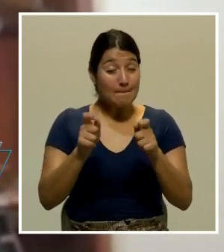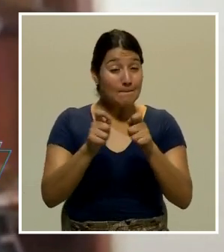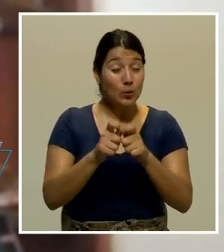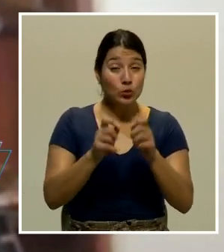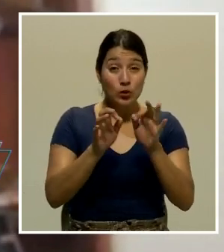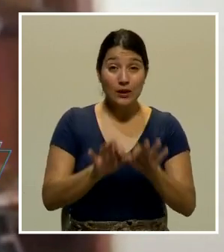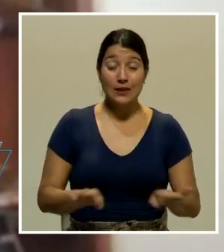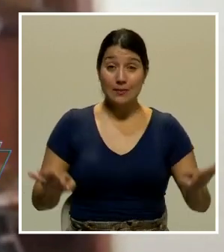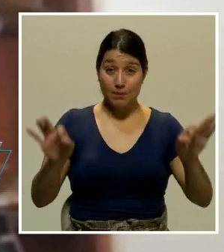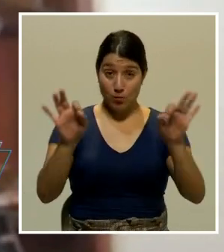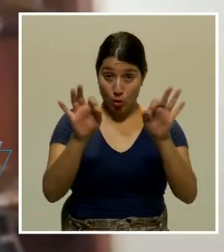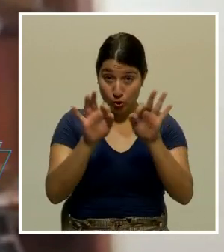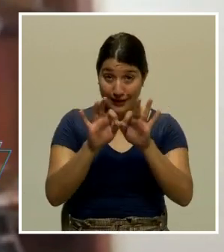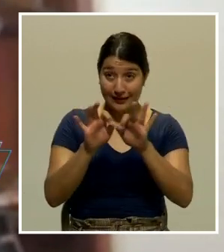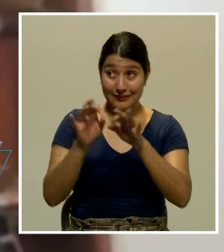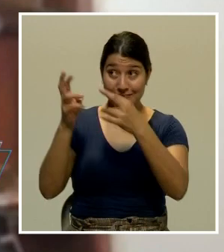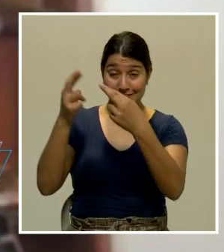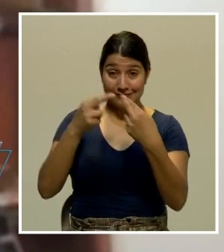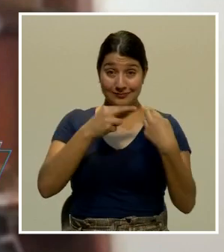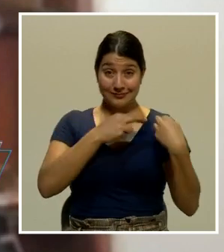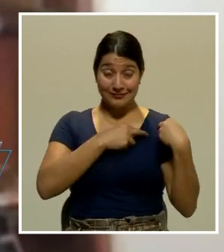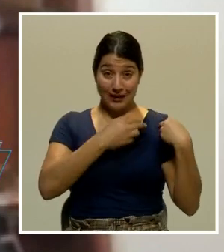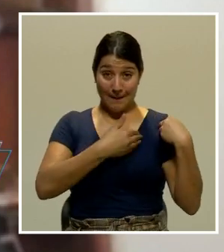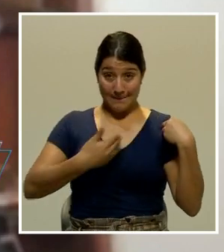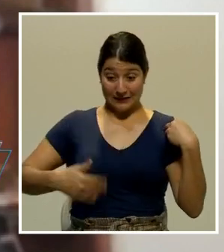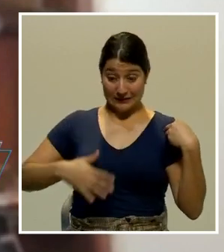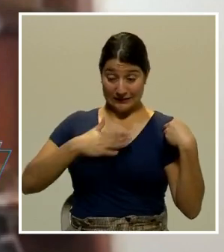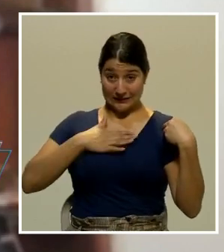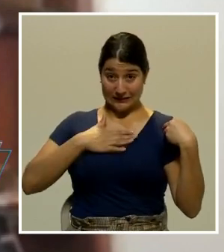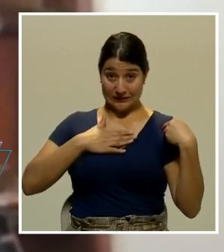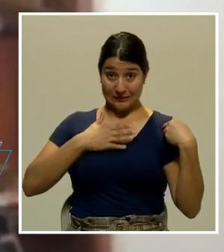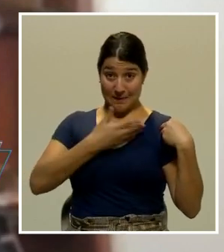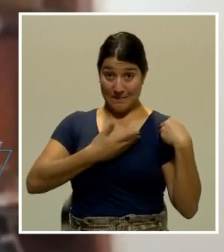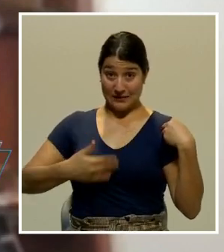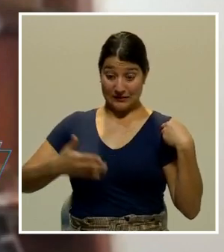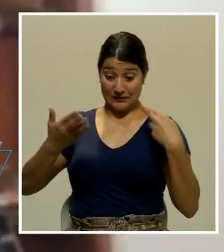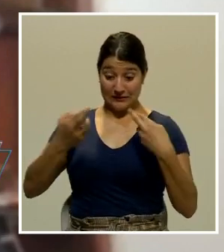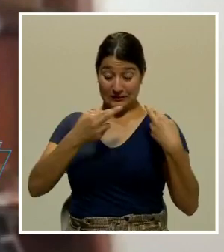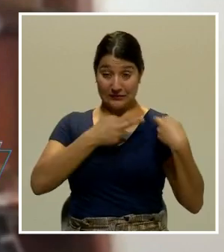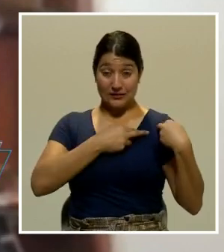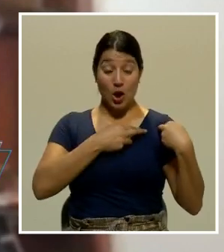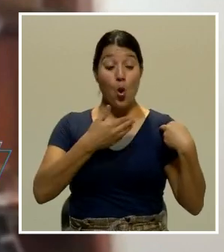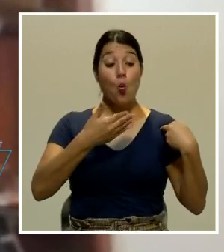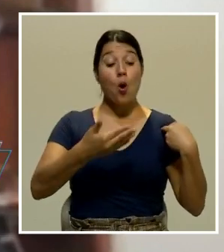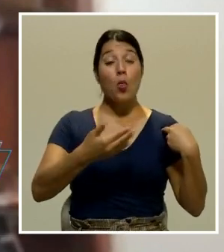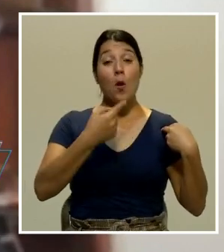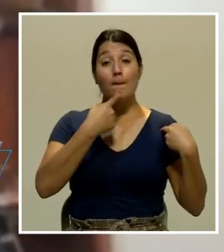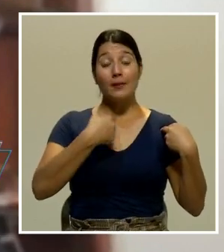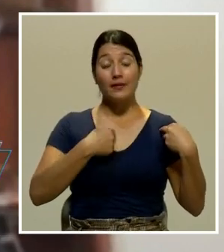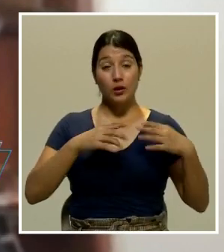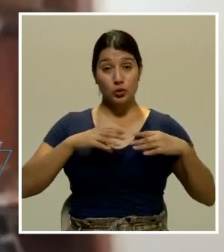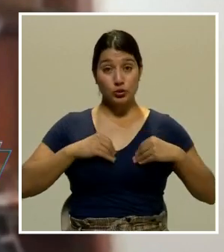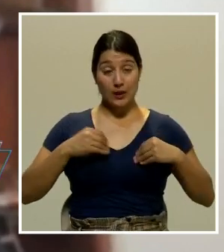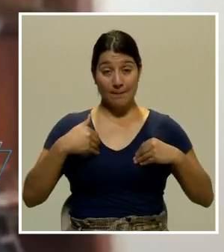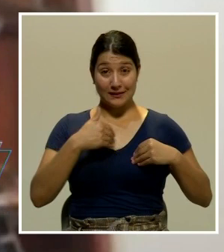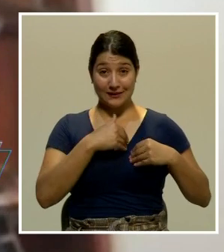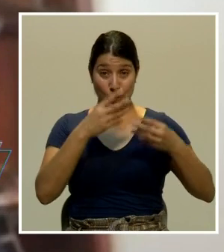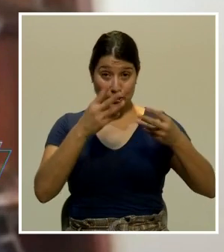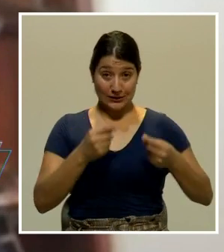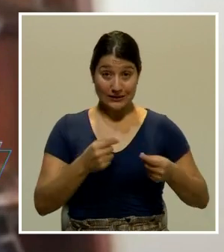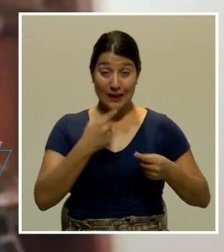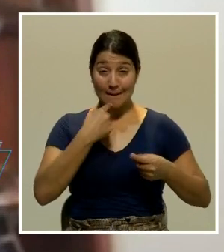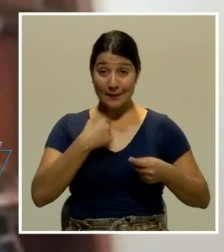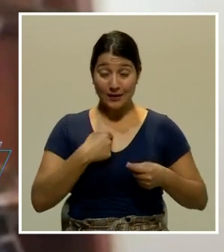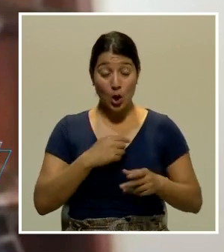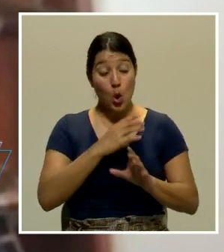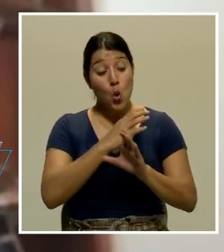que el señor presidente me encargó al pedirme que asumiera el Ministerio de Hacienda fue cuidar a los